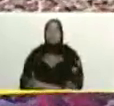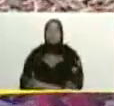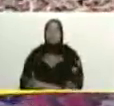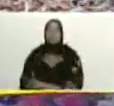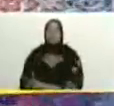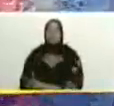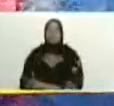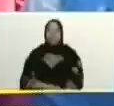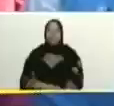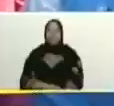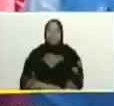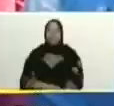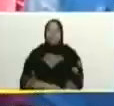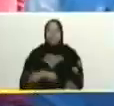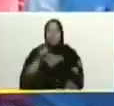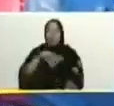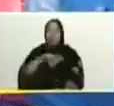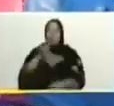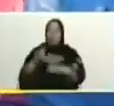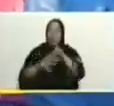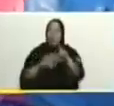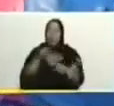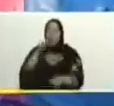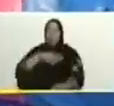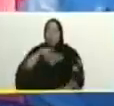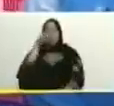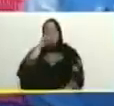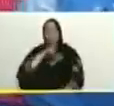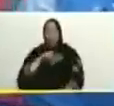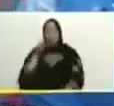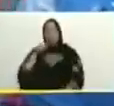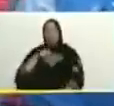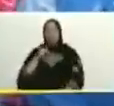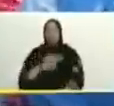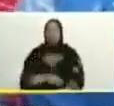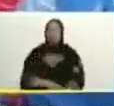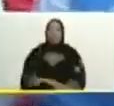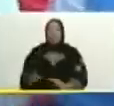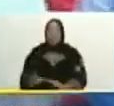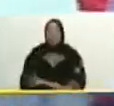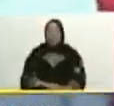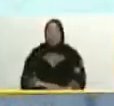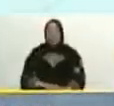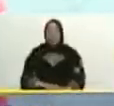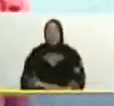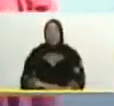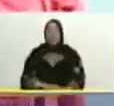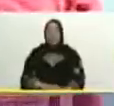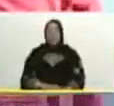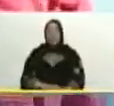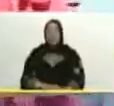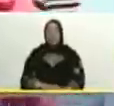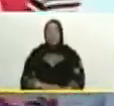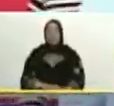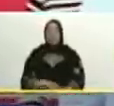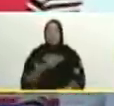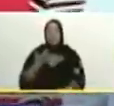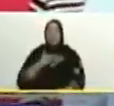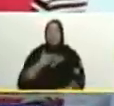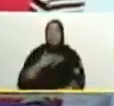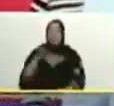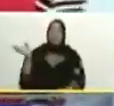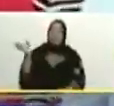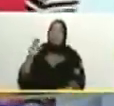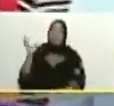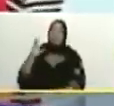21 años, decía hoy la almiranta la alcaldesa de